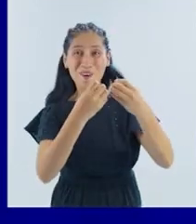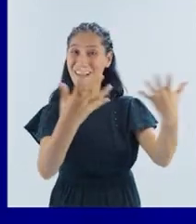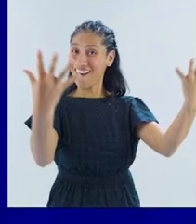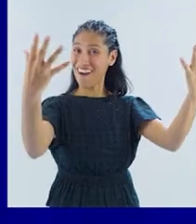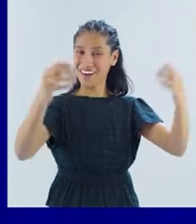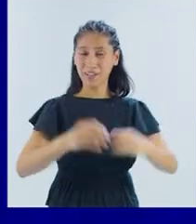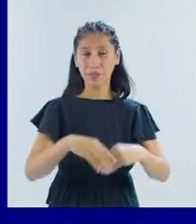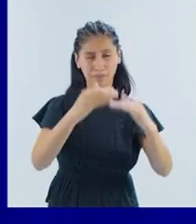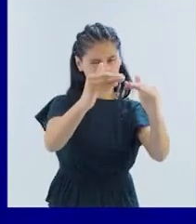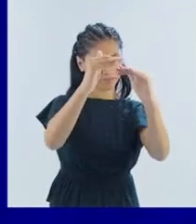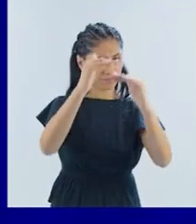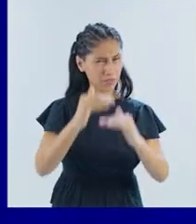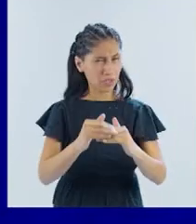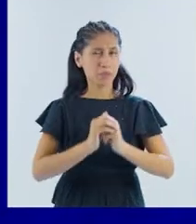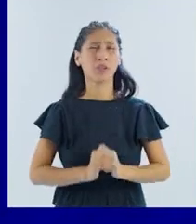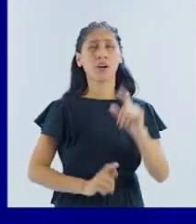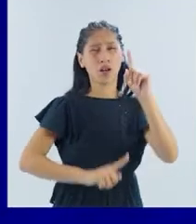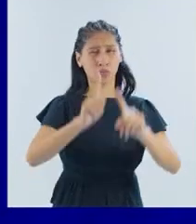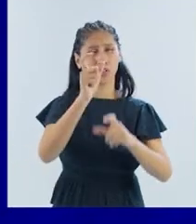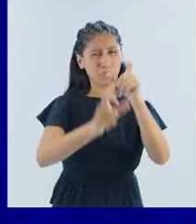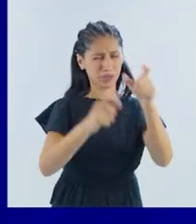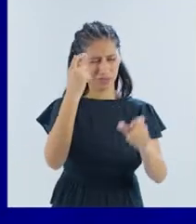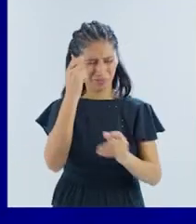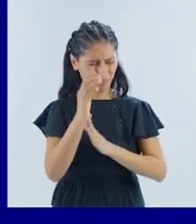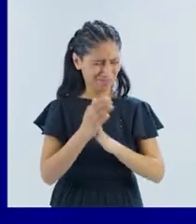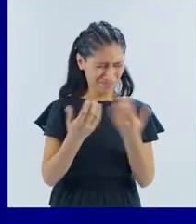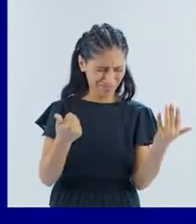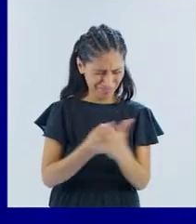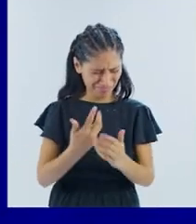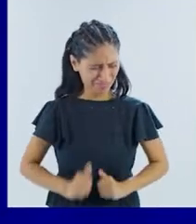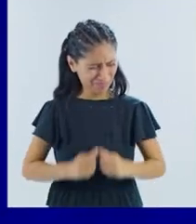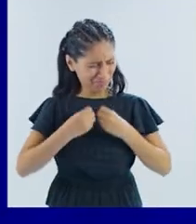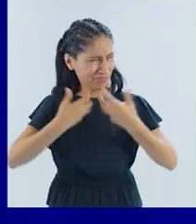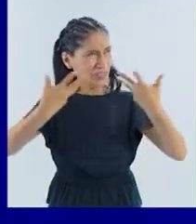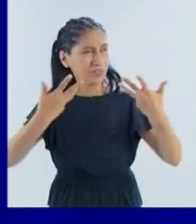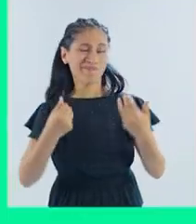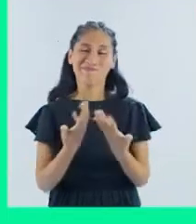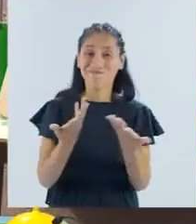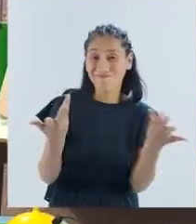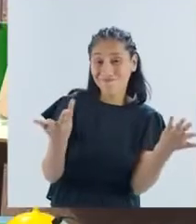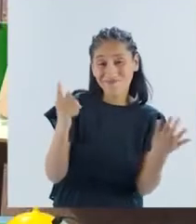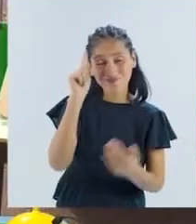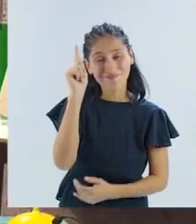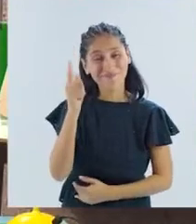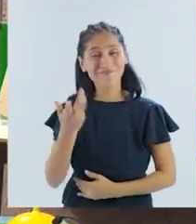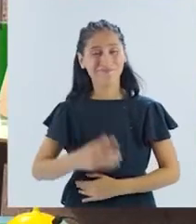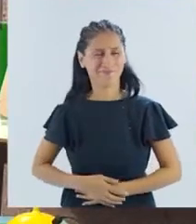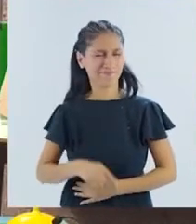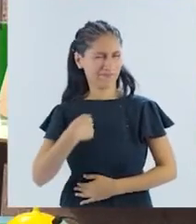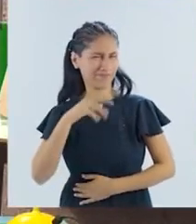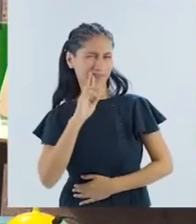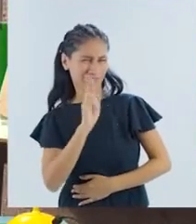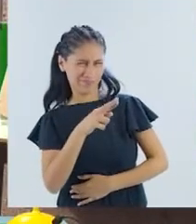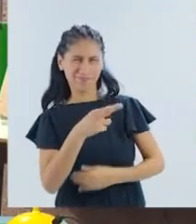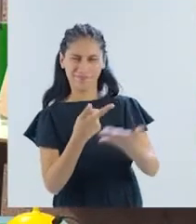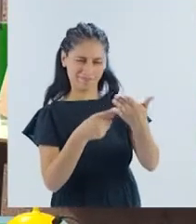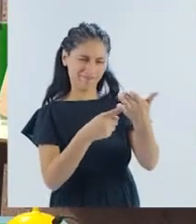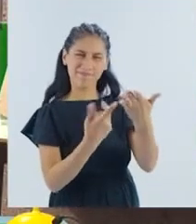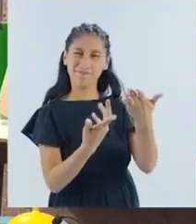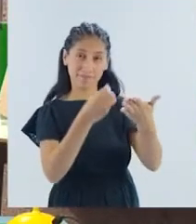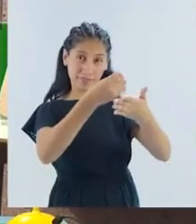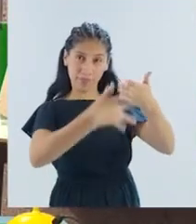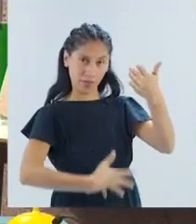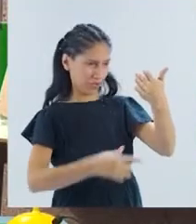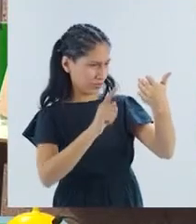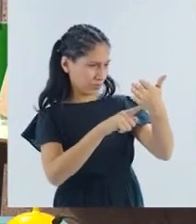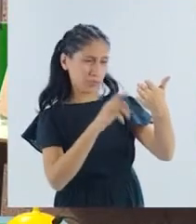Las personas que no pueden dar forma a su vida desconocen el arte de vivir. Yo puedo responder a la pregunta. En